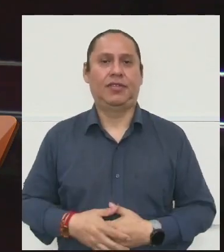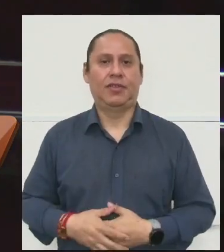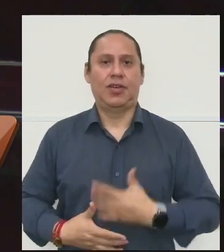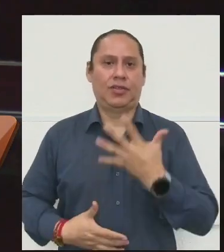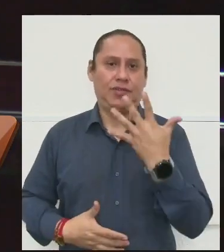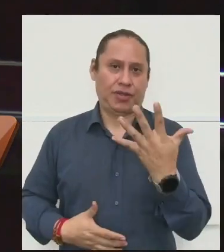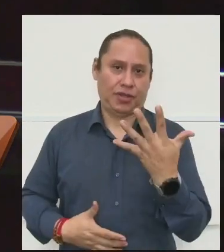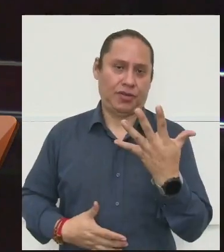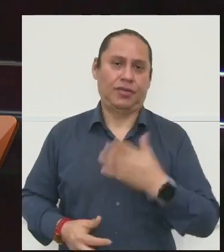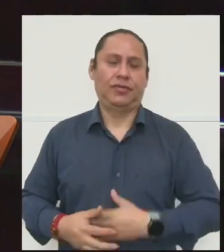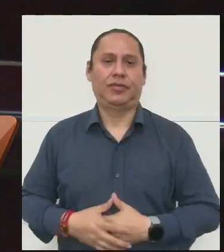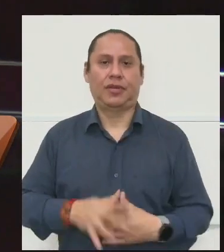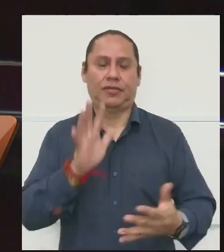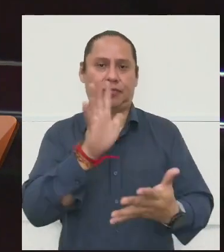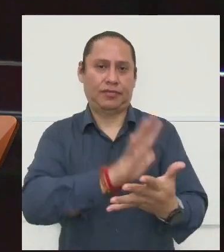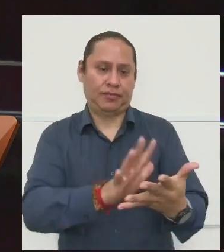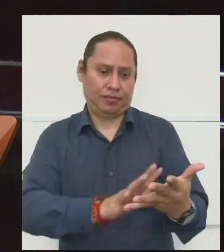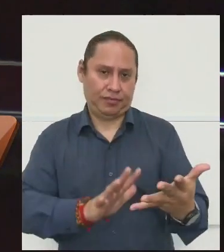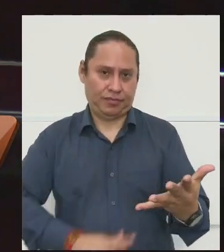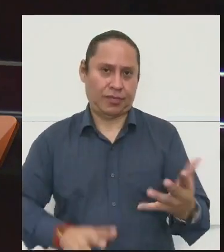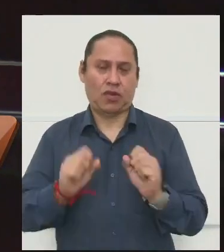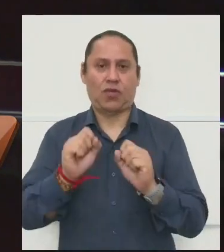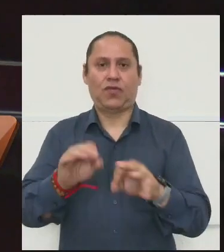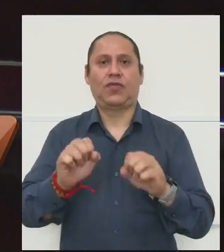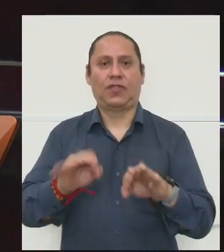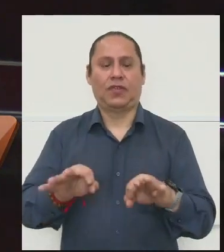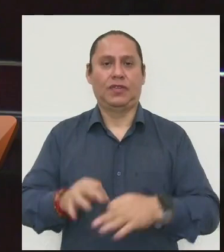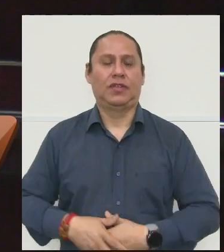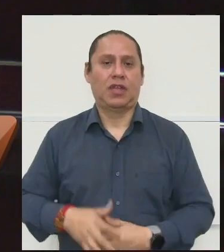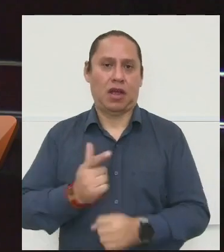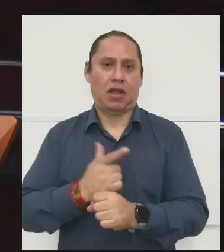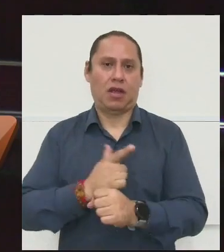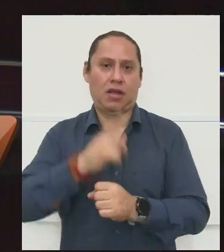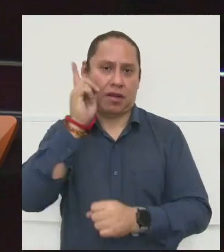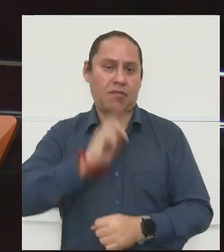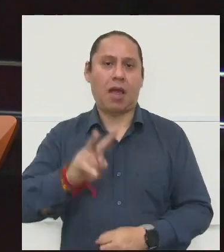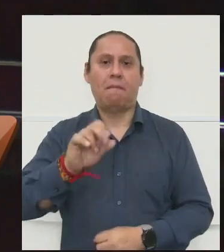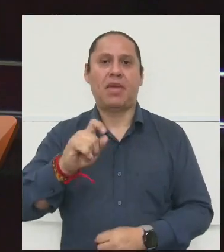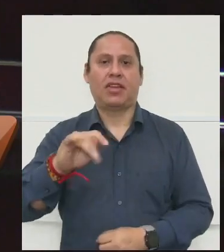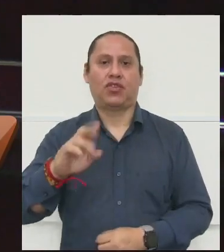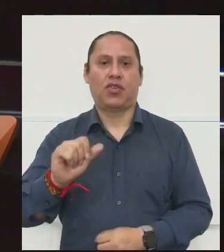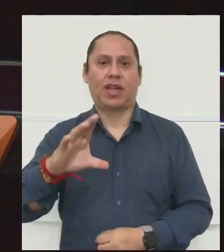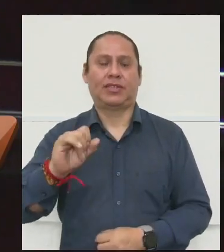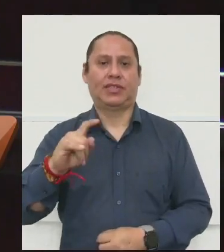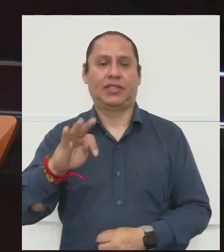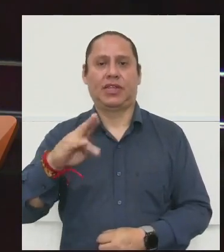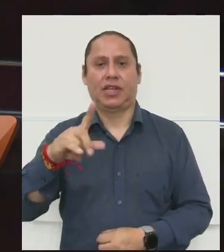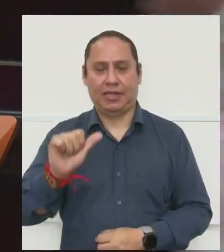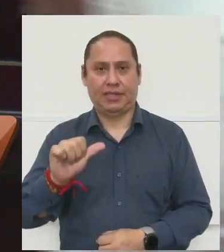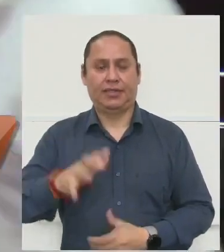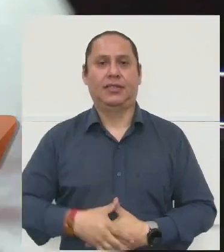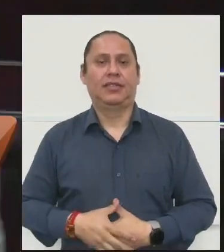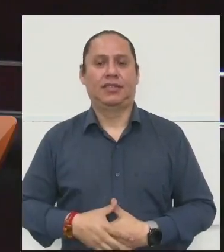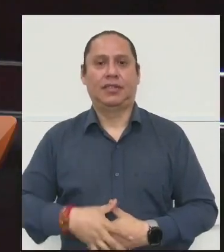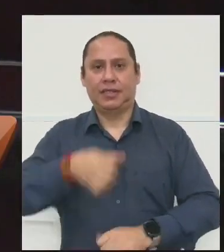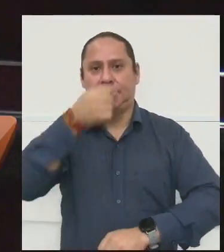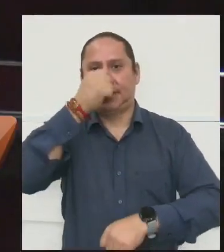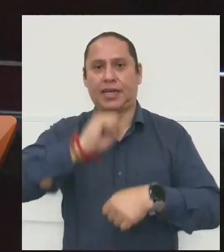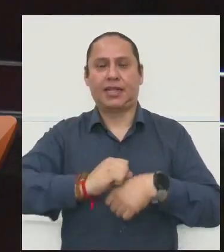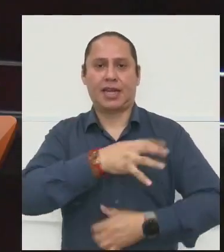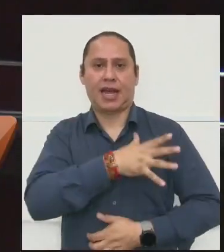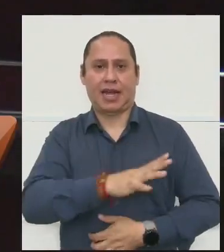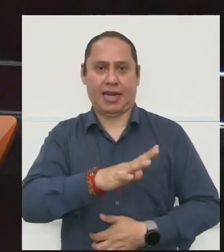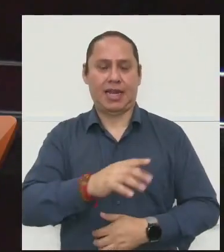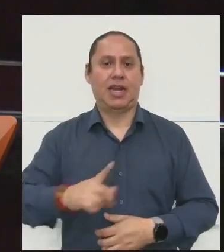número cinco lectura del oficio signado por la licenciada Victoria Cecilia flores Pérez secretaria